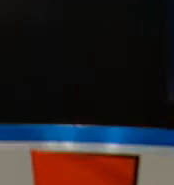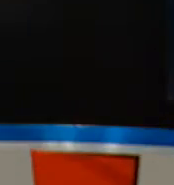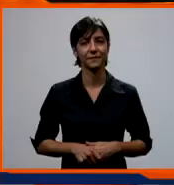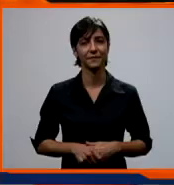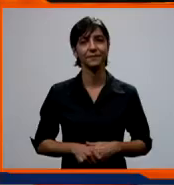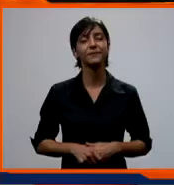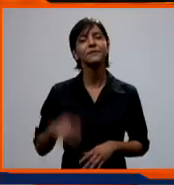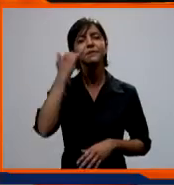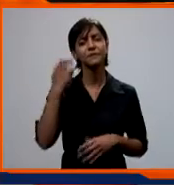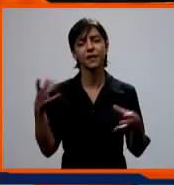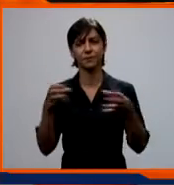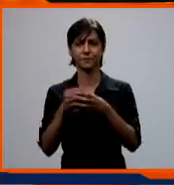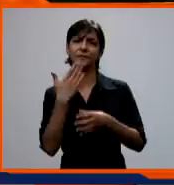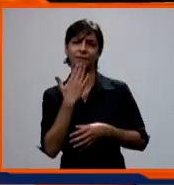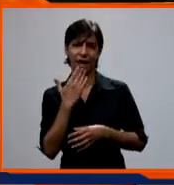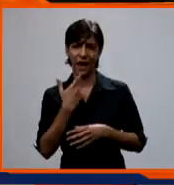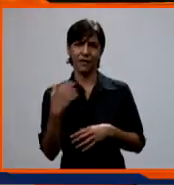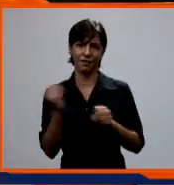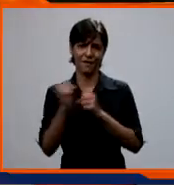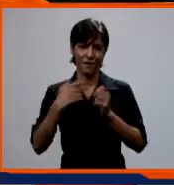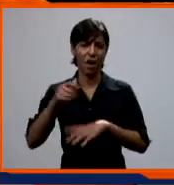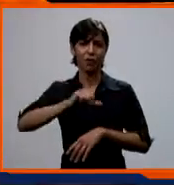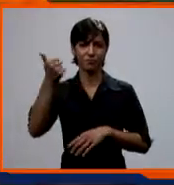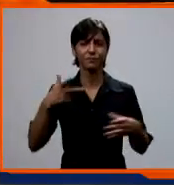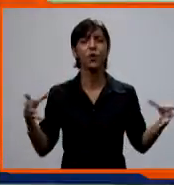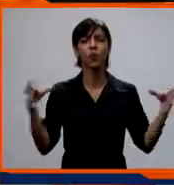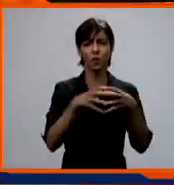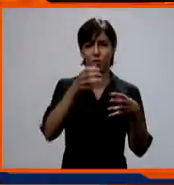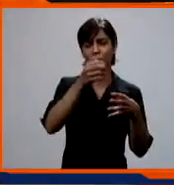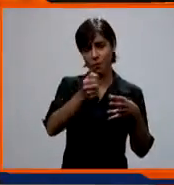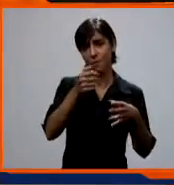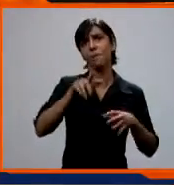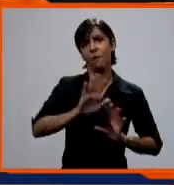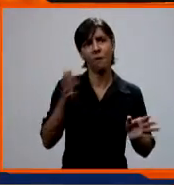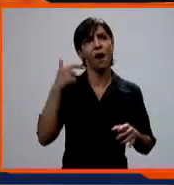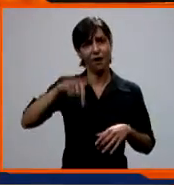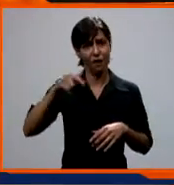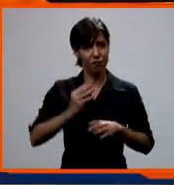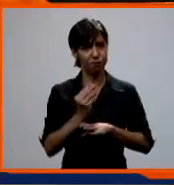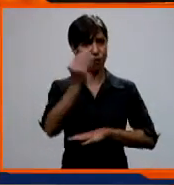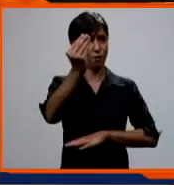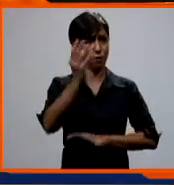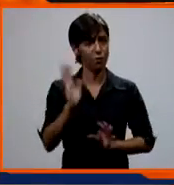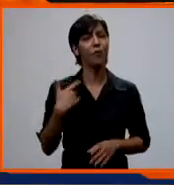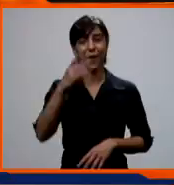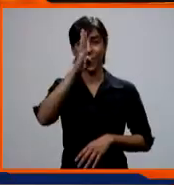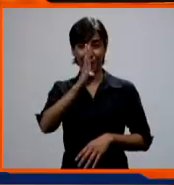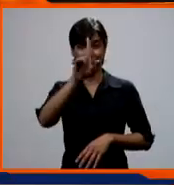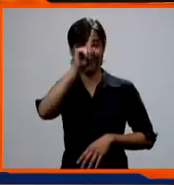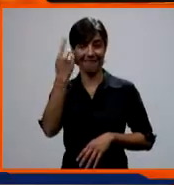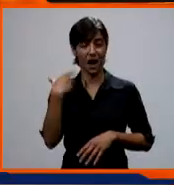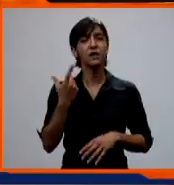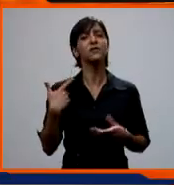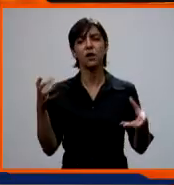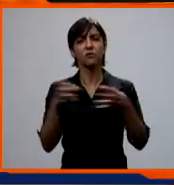Lo había confirmado Chacarita, ganador de la zona, la primera B metropolitana. Hoy otro ascenso, ¿sí? Con respecto a la llegada a la B nacional, los Andes se